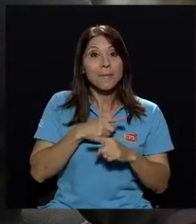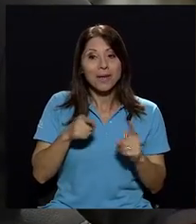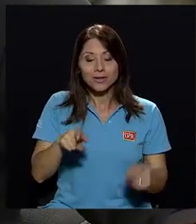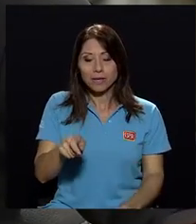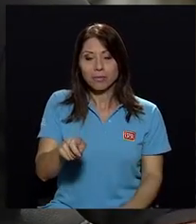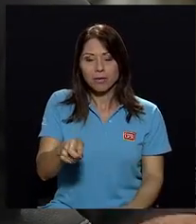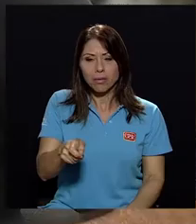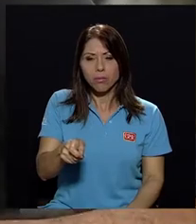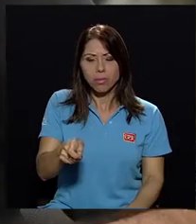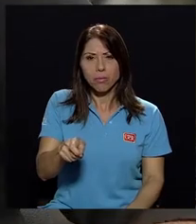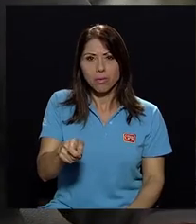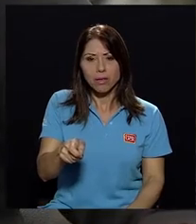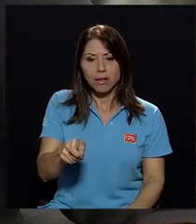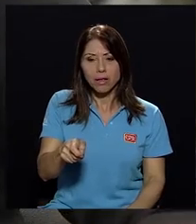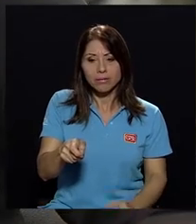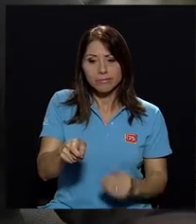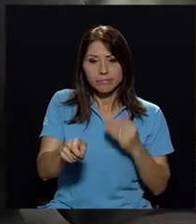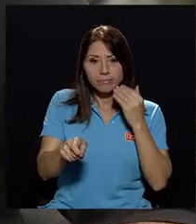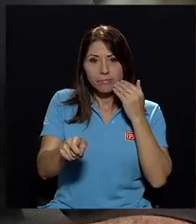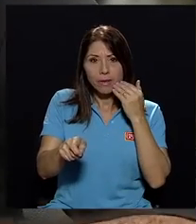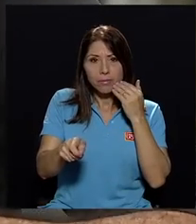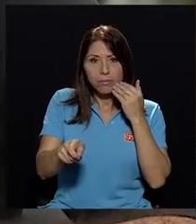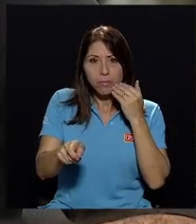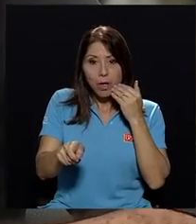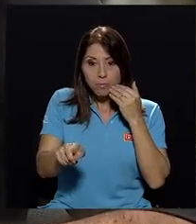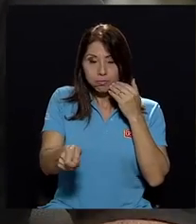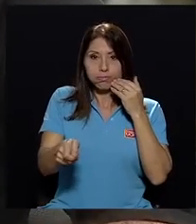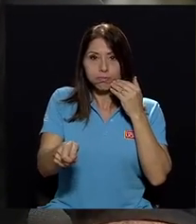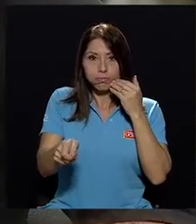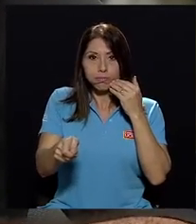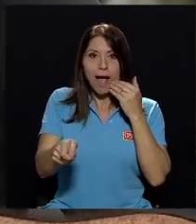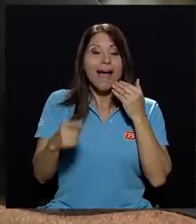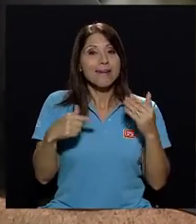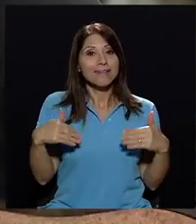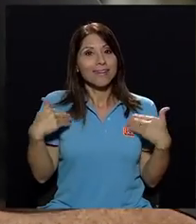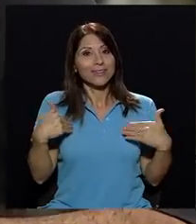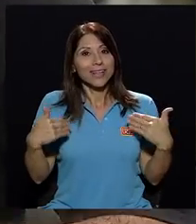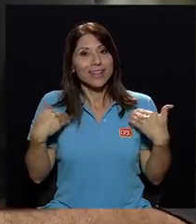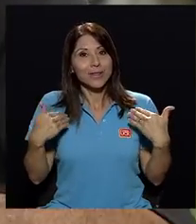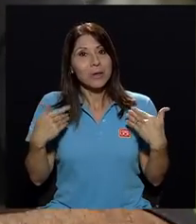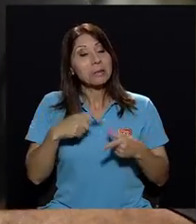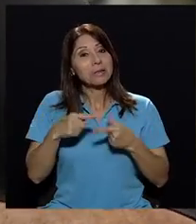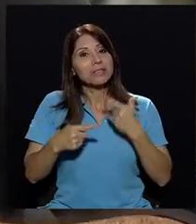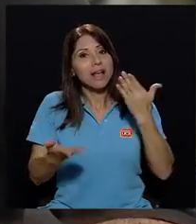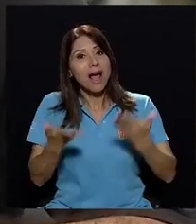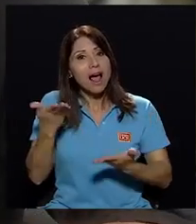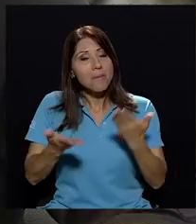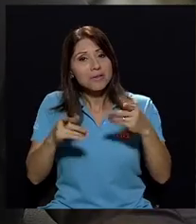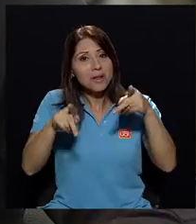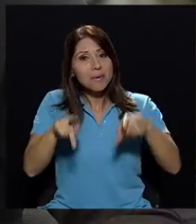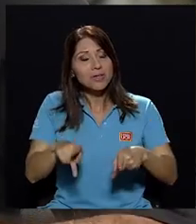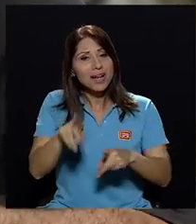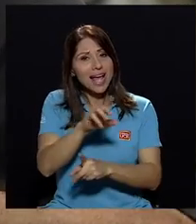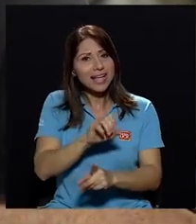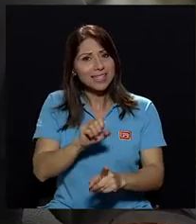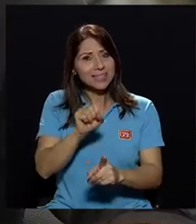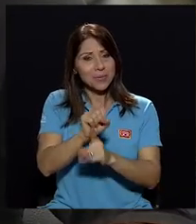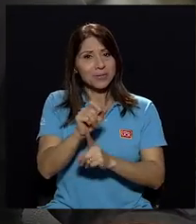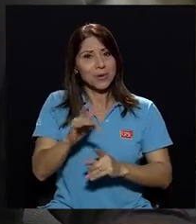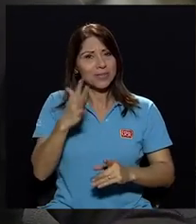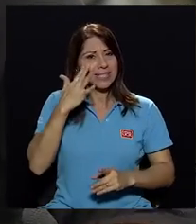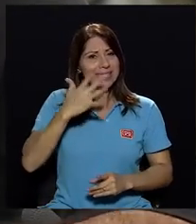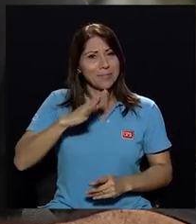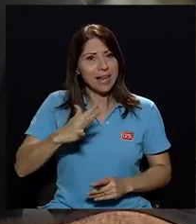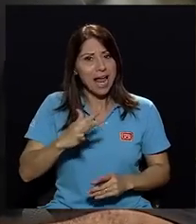me voy a poner contento, ¿verdad? Puede ser que una persona experimente una situación similar que logre